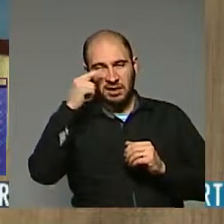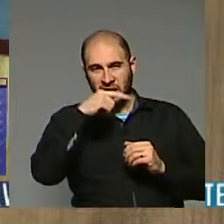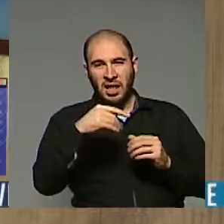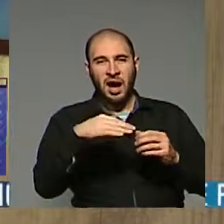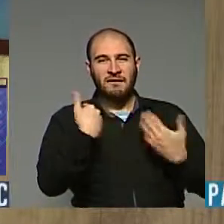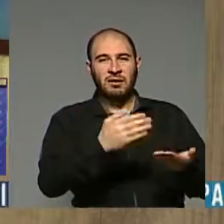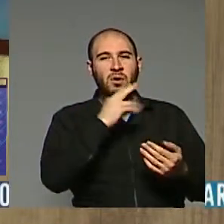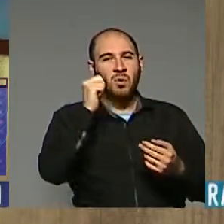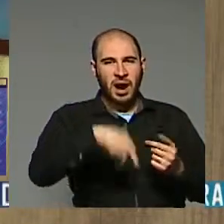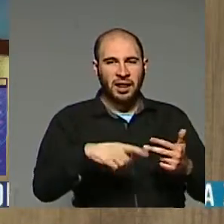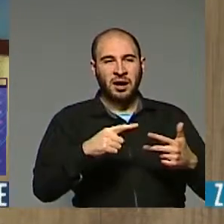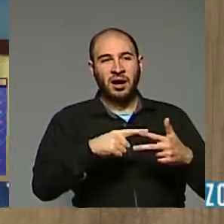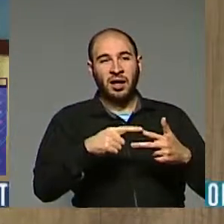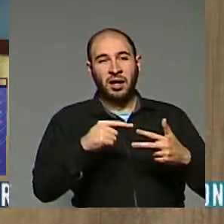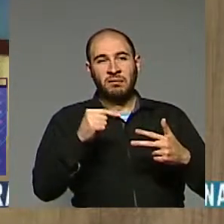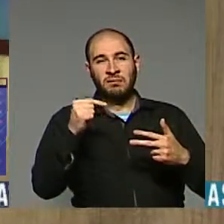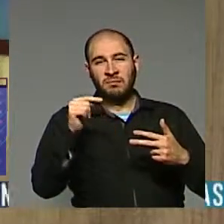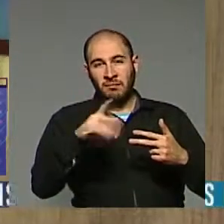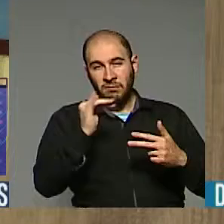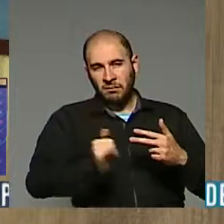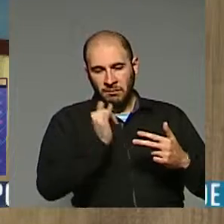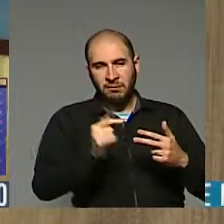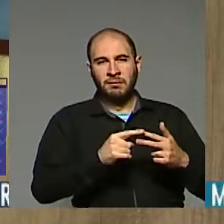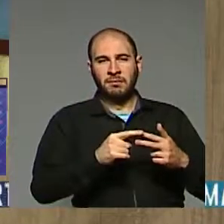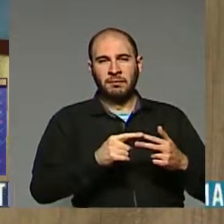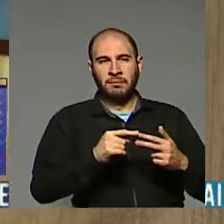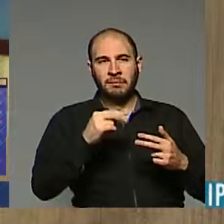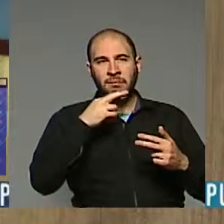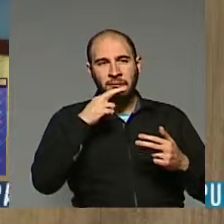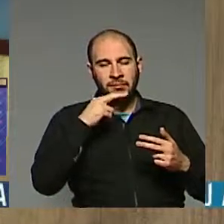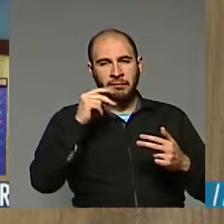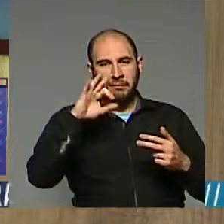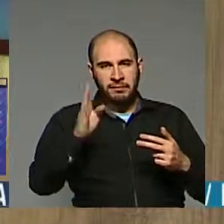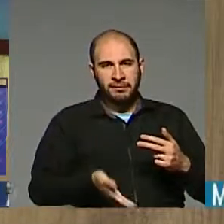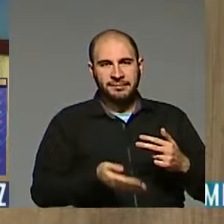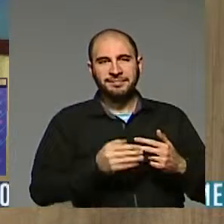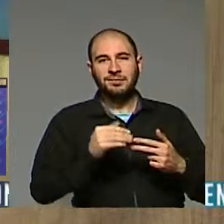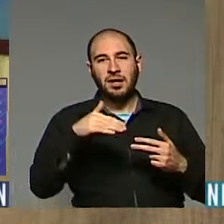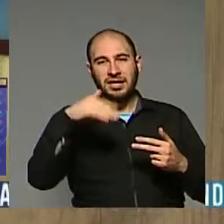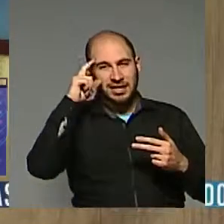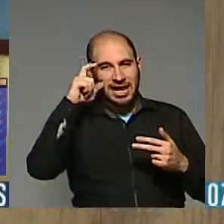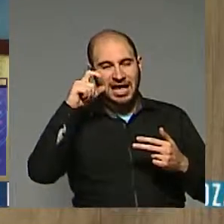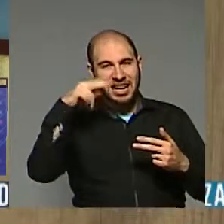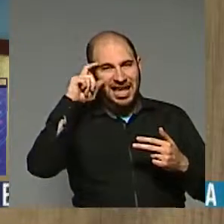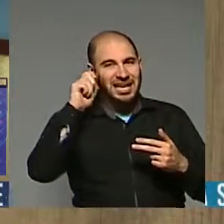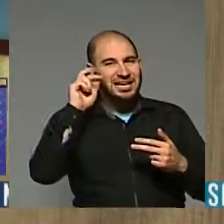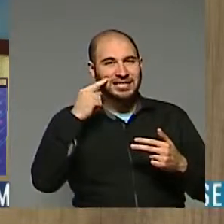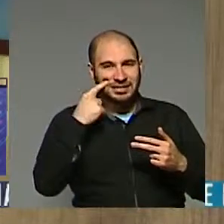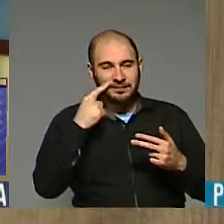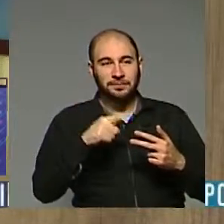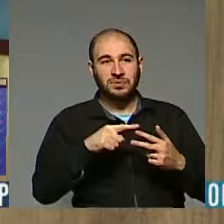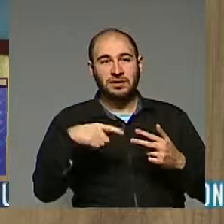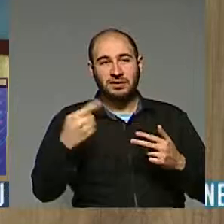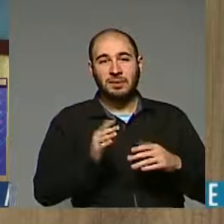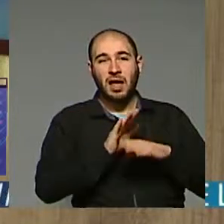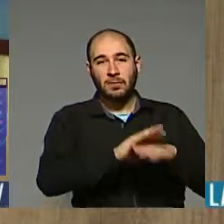para Juan Schiaretti y como bien vos decías, Claudia, 17% Mario Negri, que contó todo el momento